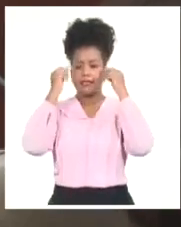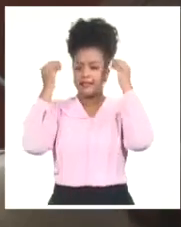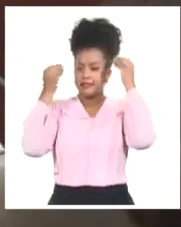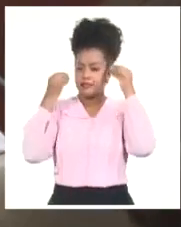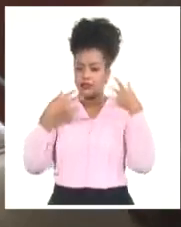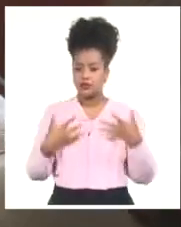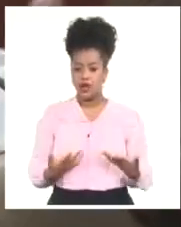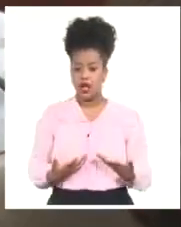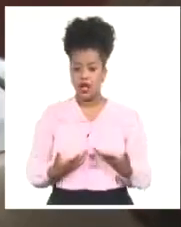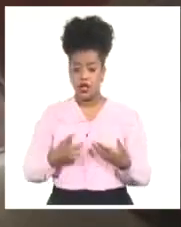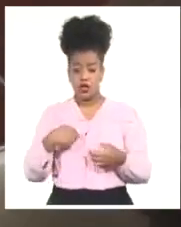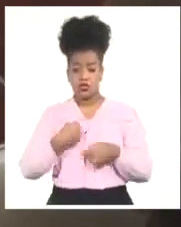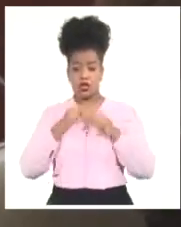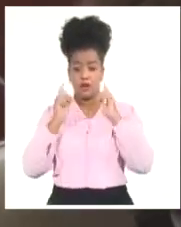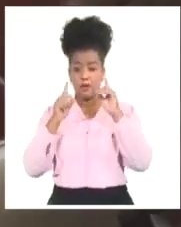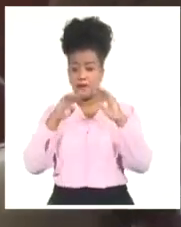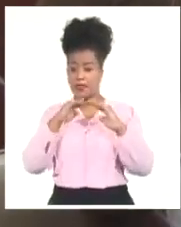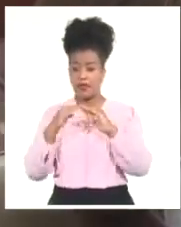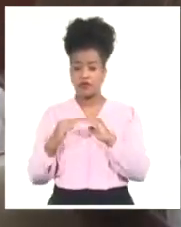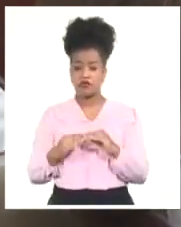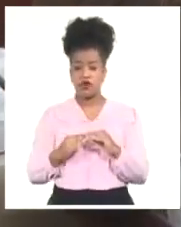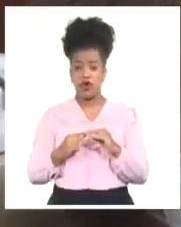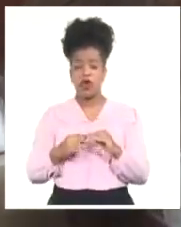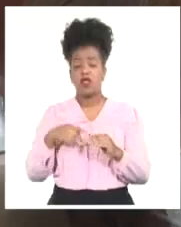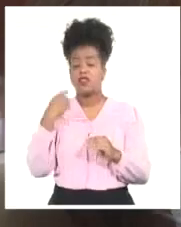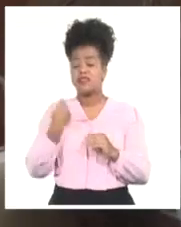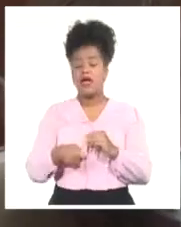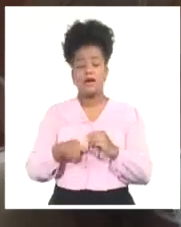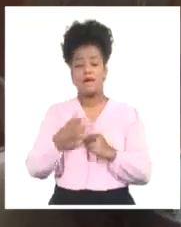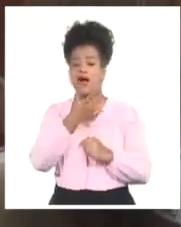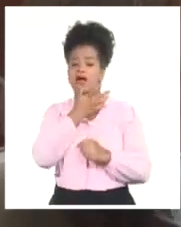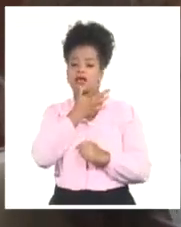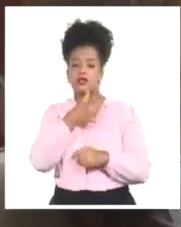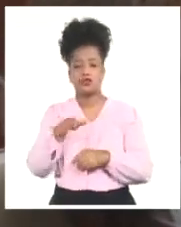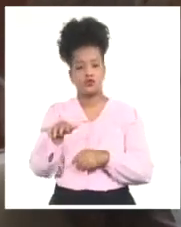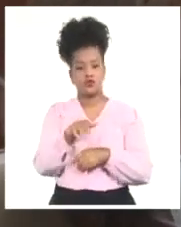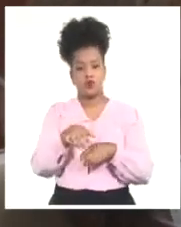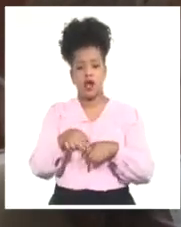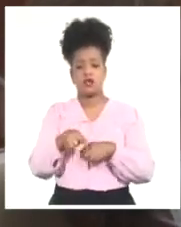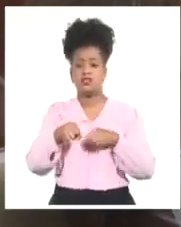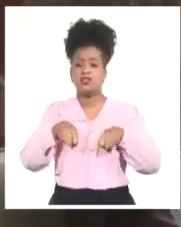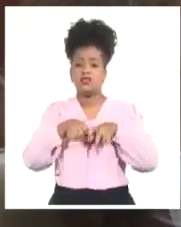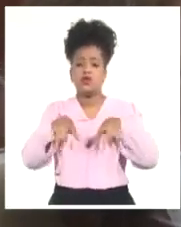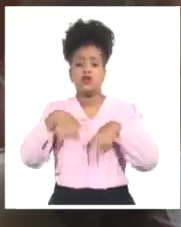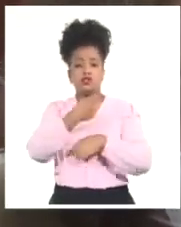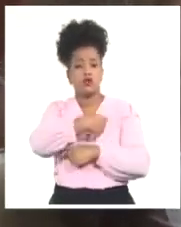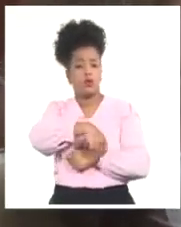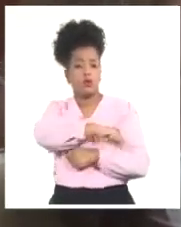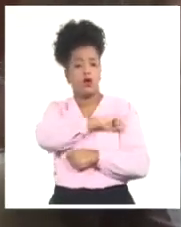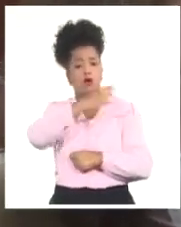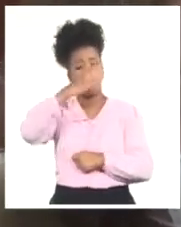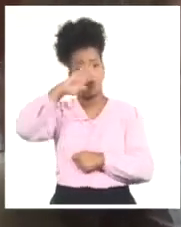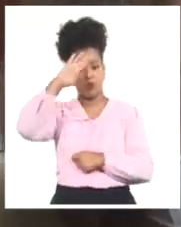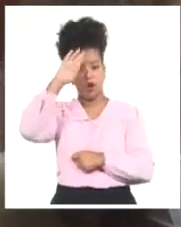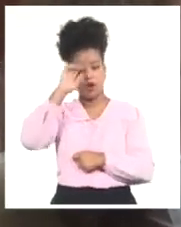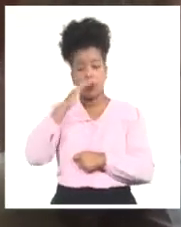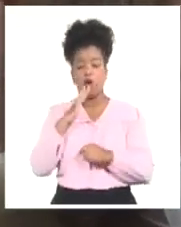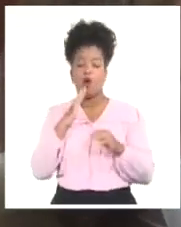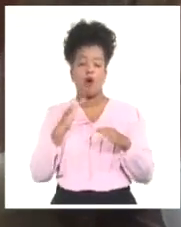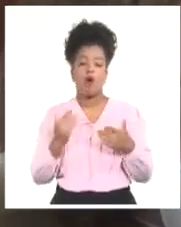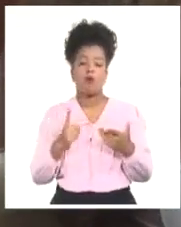nuestra discusión y nuestra propuesta tienen que parecerse a la realidad y a las situaciones que se está viviendo y cómo